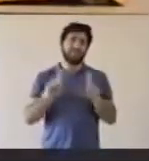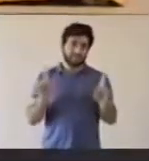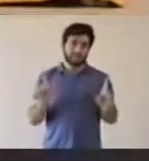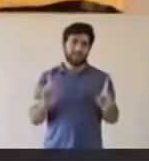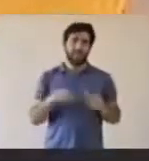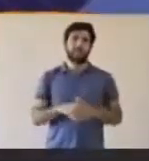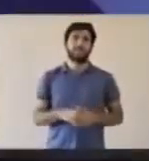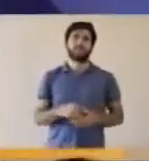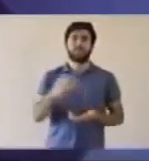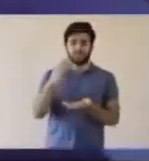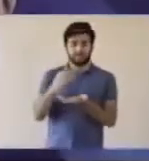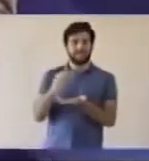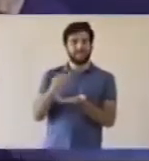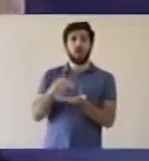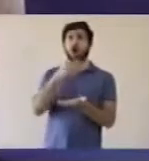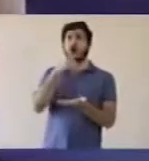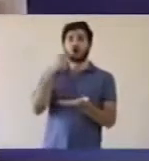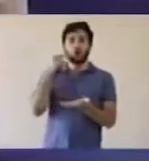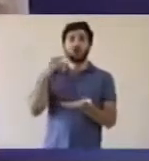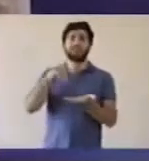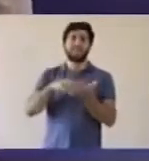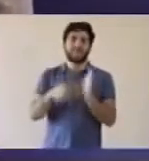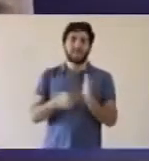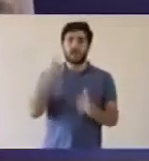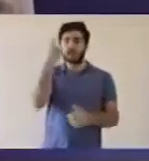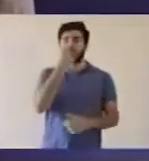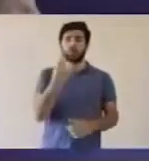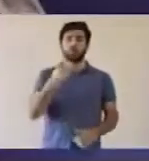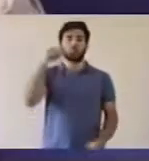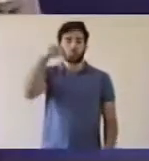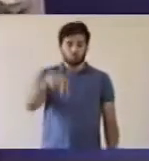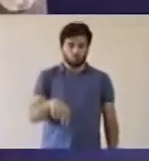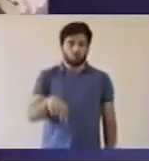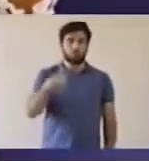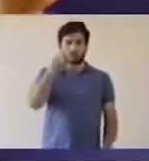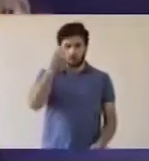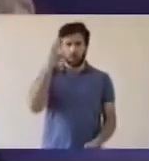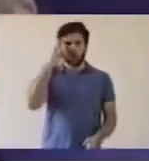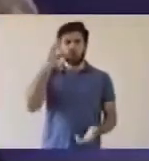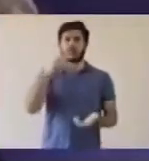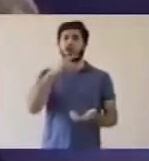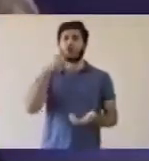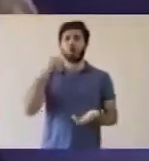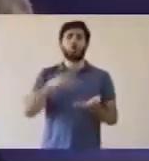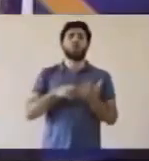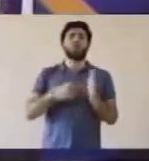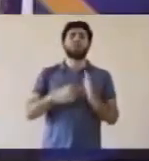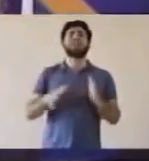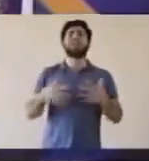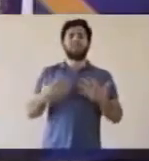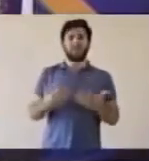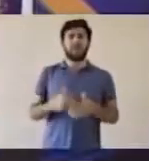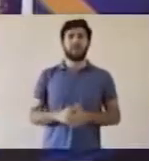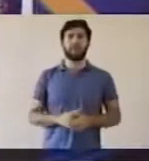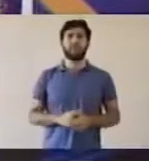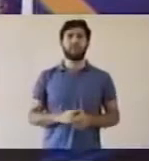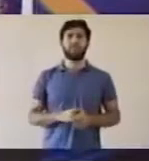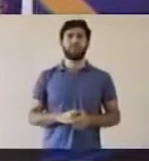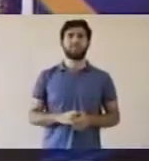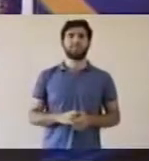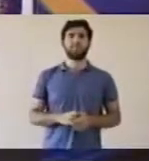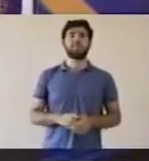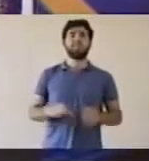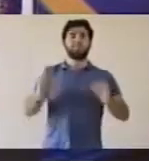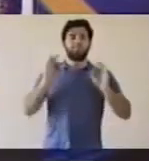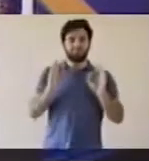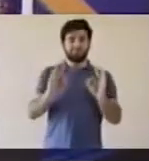Hoy tenemos el color rojo que representa al sur. ¿Recuerdas qué significa el color rojo?